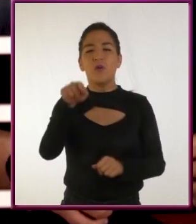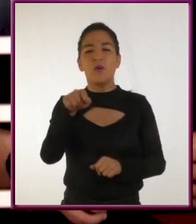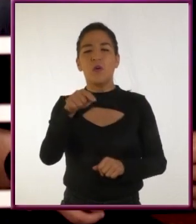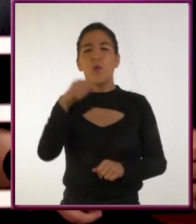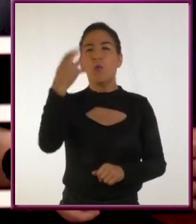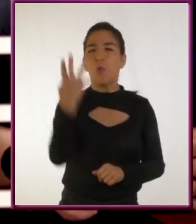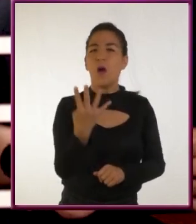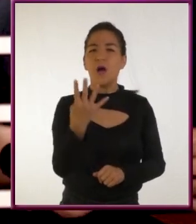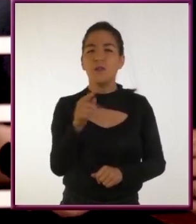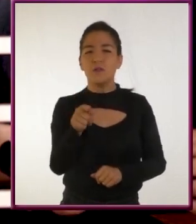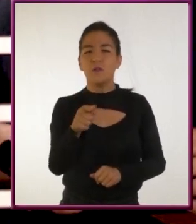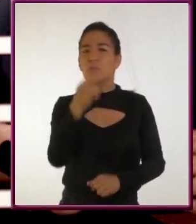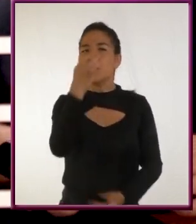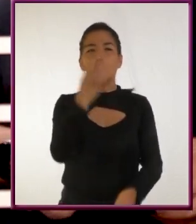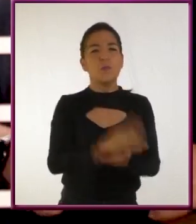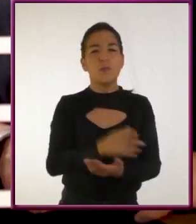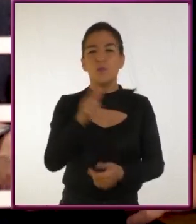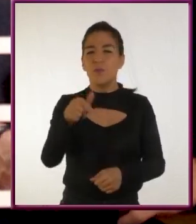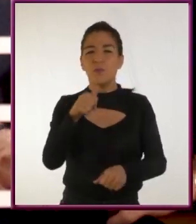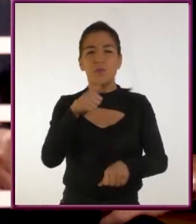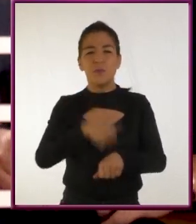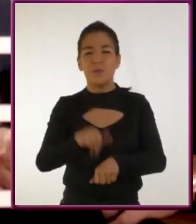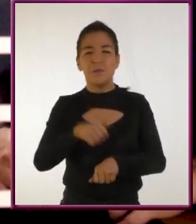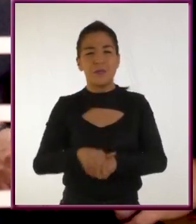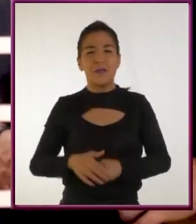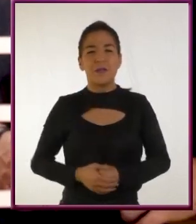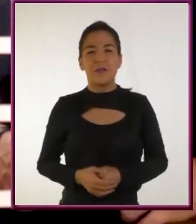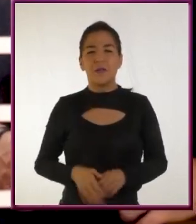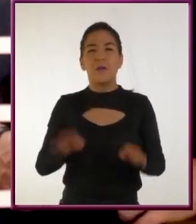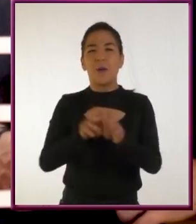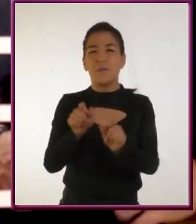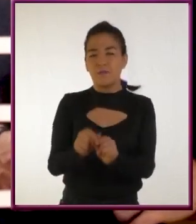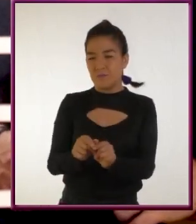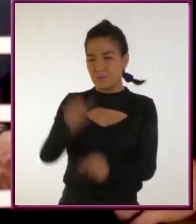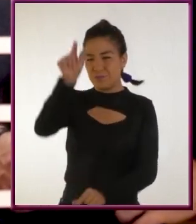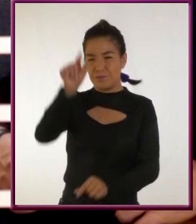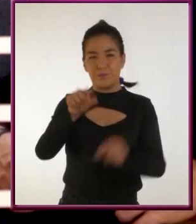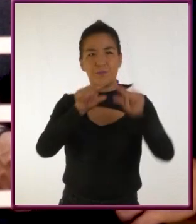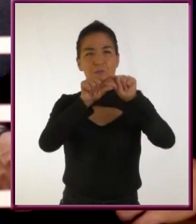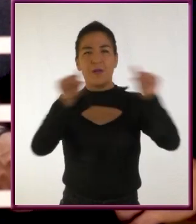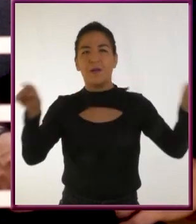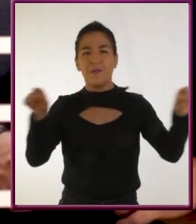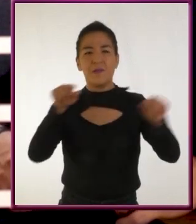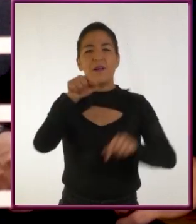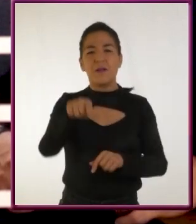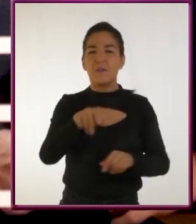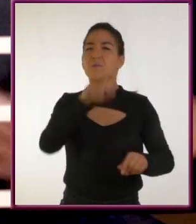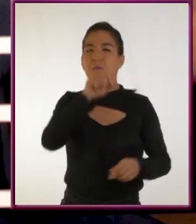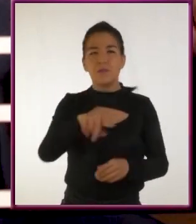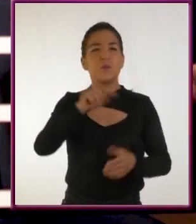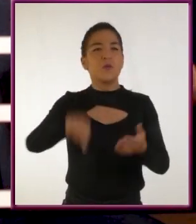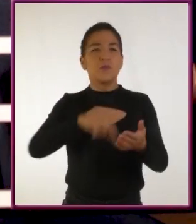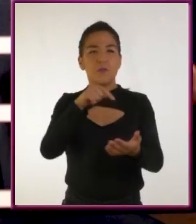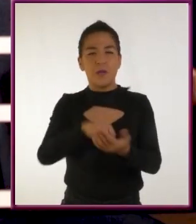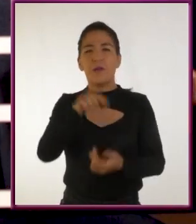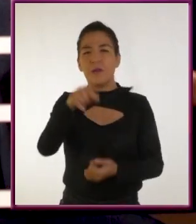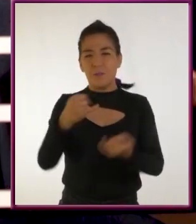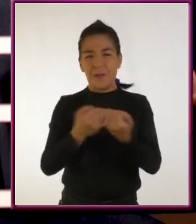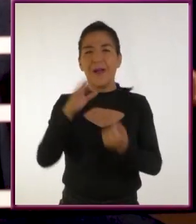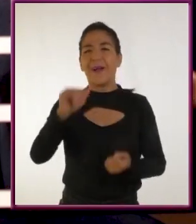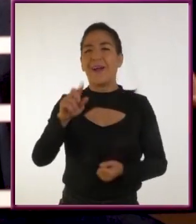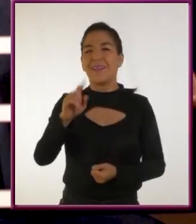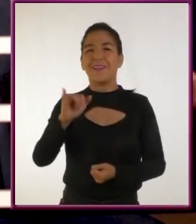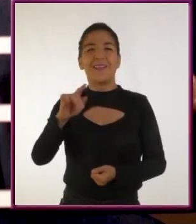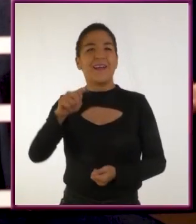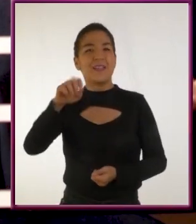Por ejemplo, aquí encontramos que este 4 es el único en su hilera y en su columna y ¿Qué también puede en ser? su región. Que puede